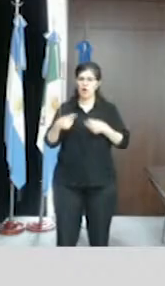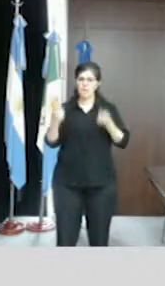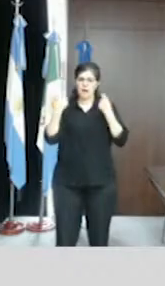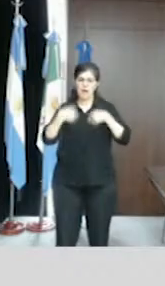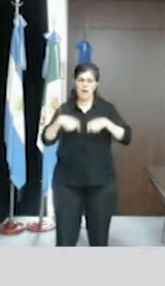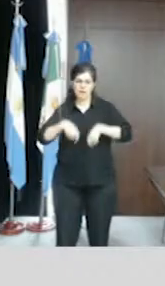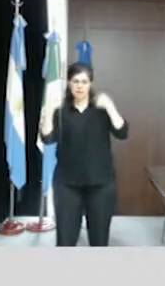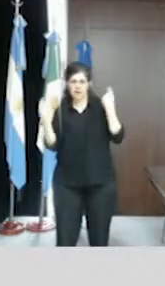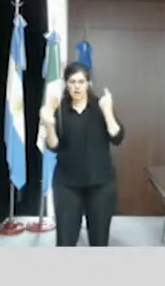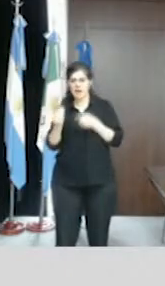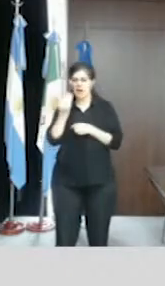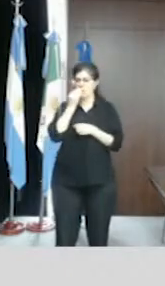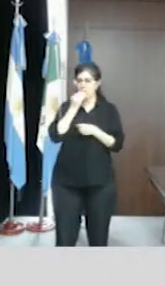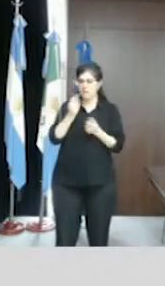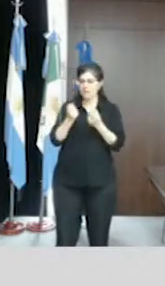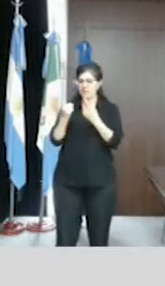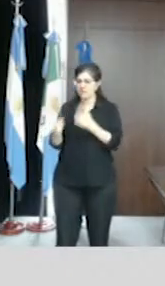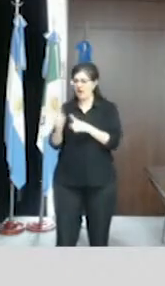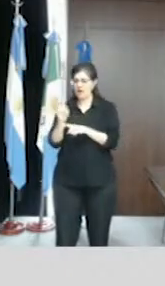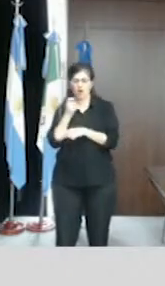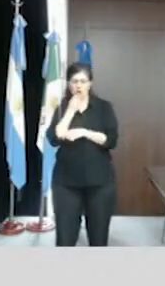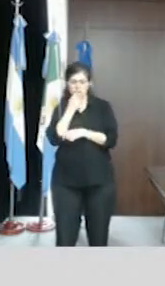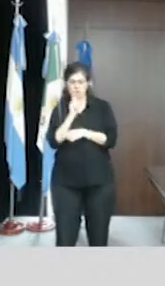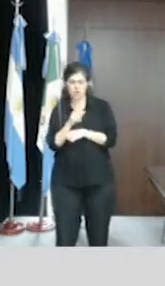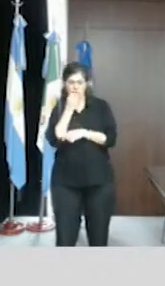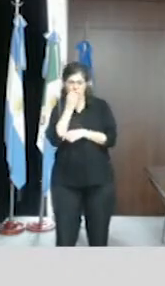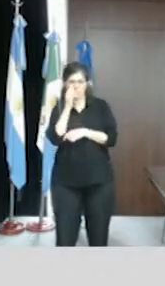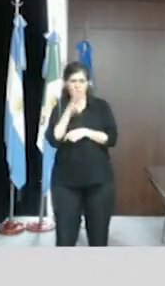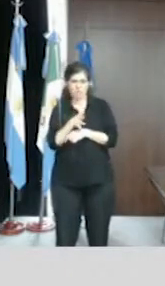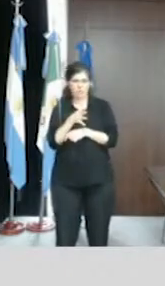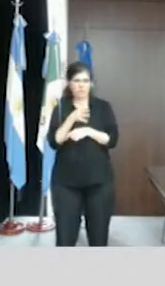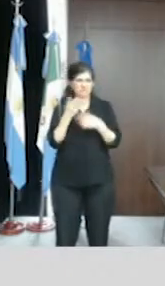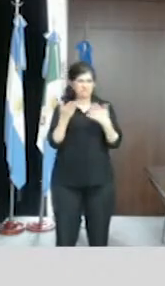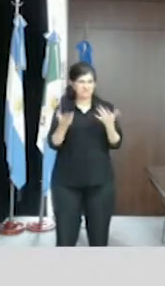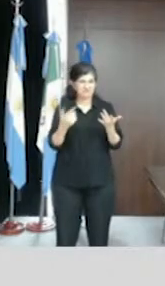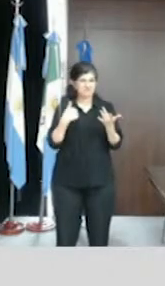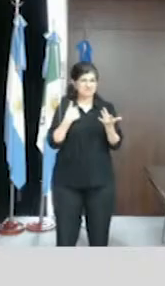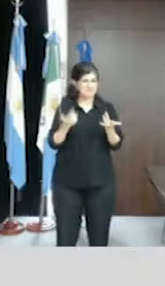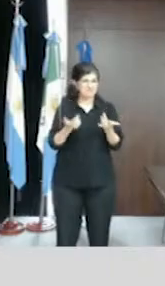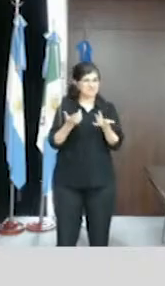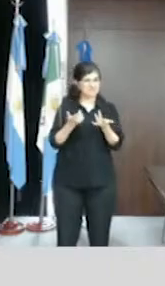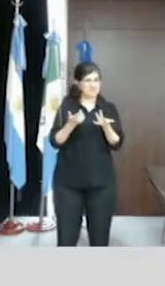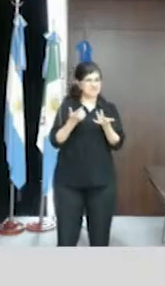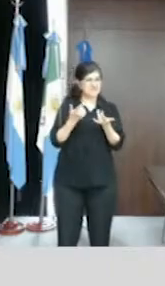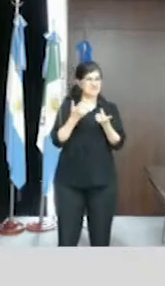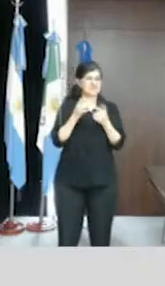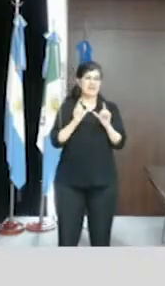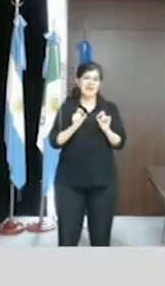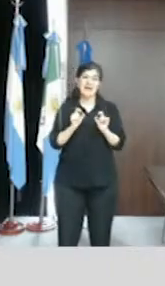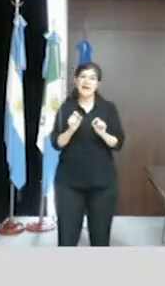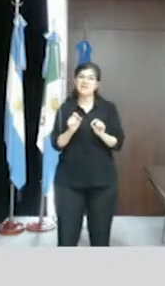escupe, pero sé que tiene un tumor, pero quizás, ya sé, es dolor.